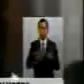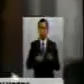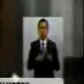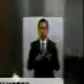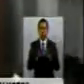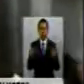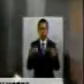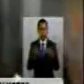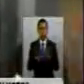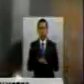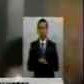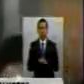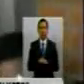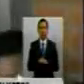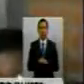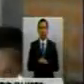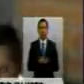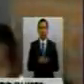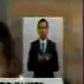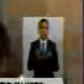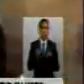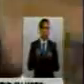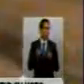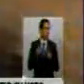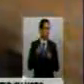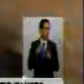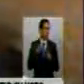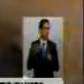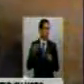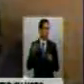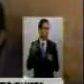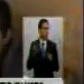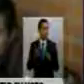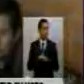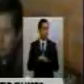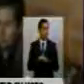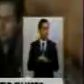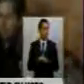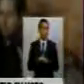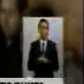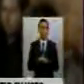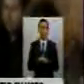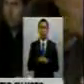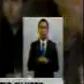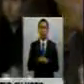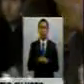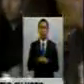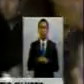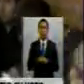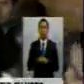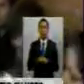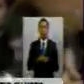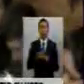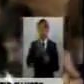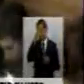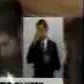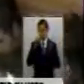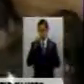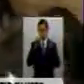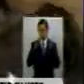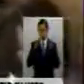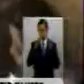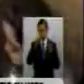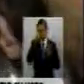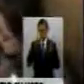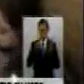ampliada. ¿Cómo era antes la justicia? ¿Cómo ahora va a cambiar la justicia a partir de la emisión de votos? La justicia antes